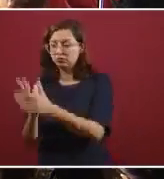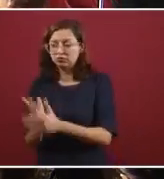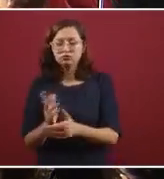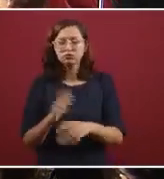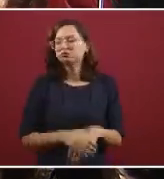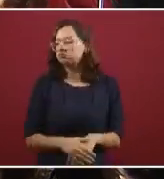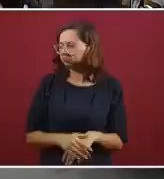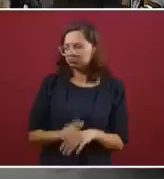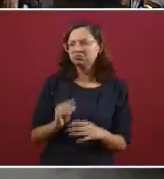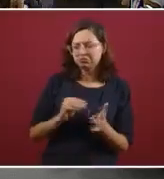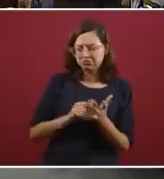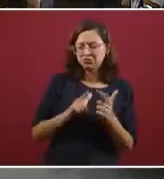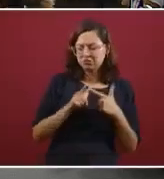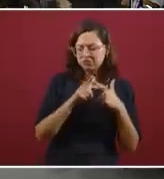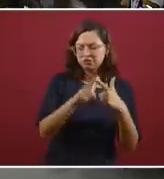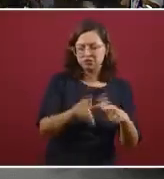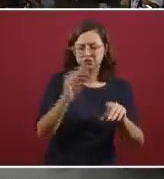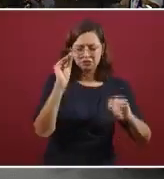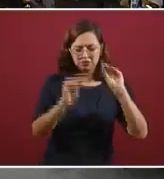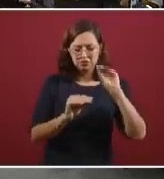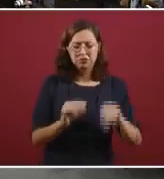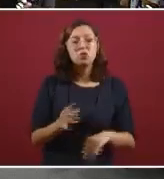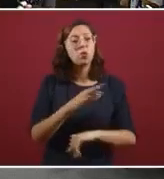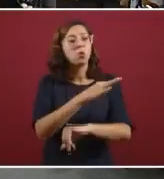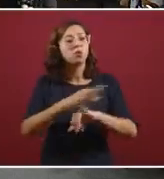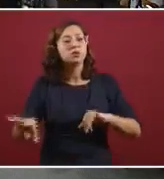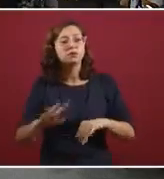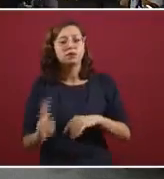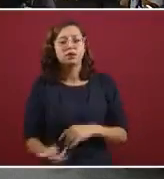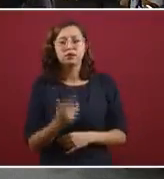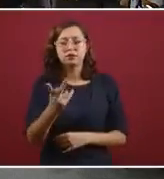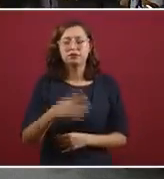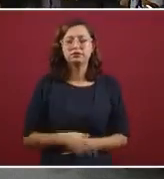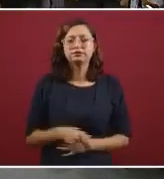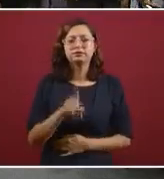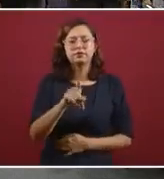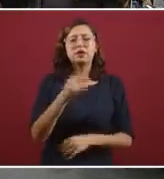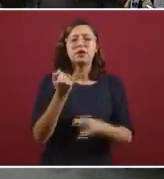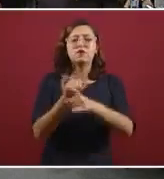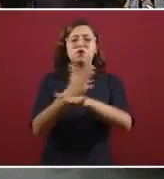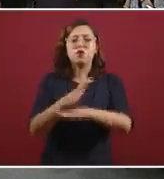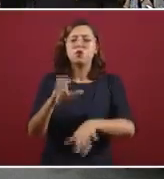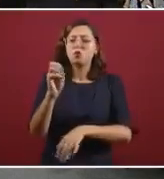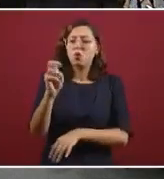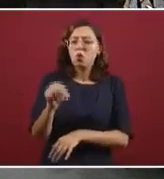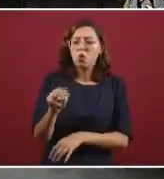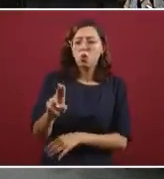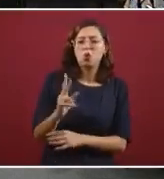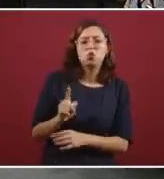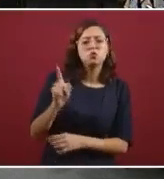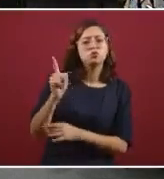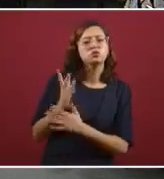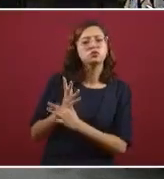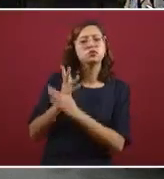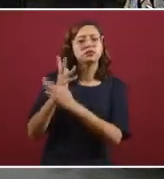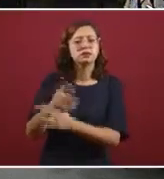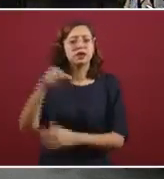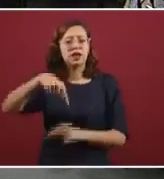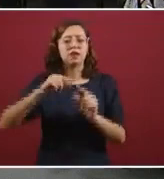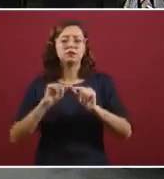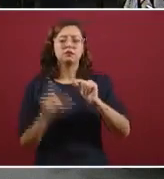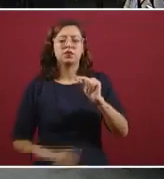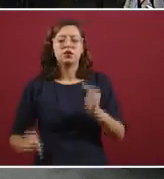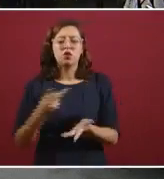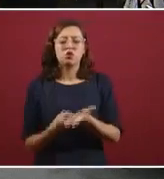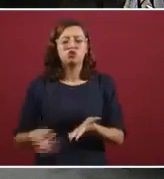última. El informe del Alto Comisionado de Naciones Unidas habla de una doble injusticia en México